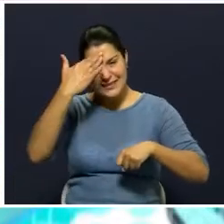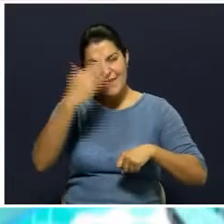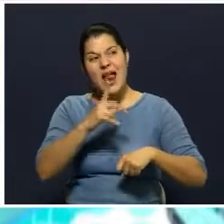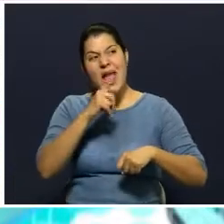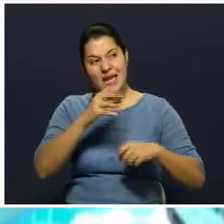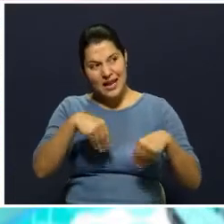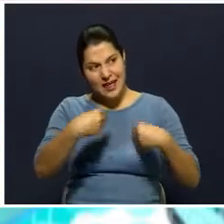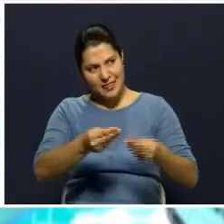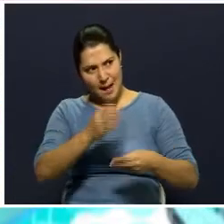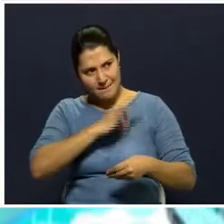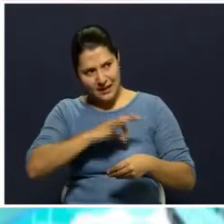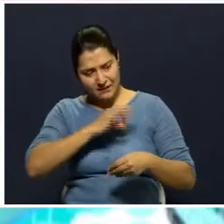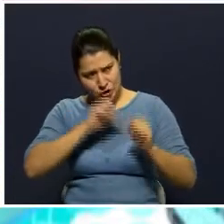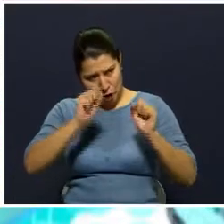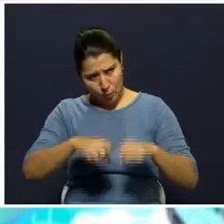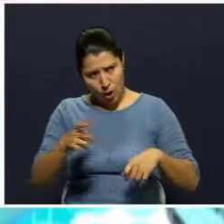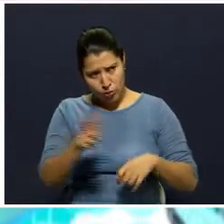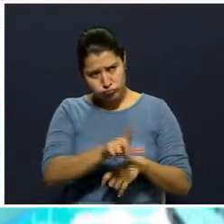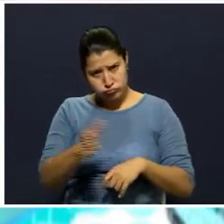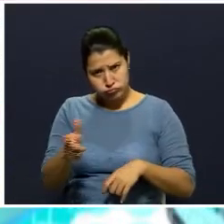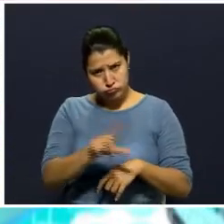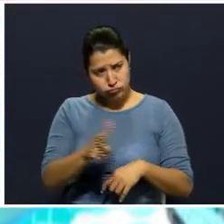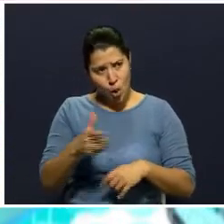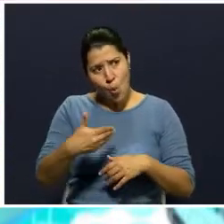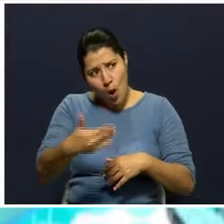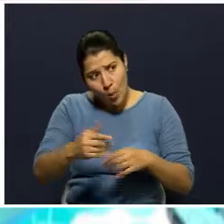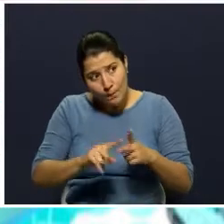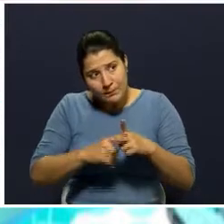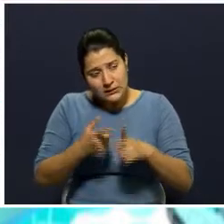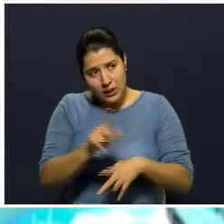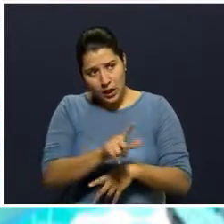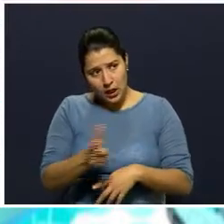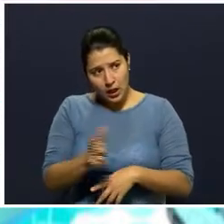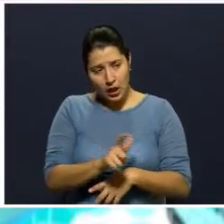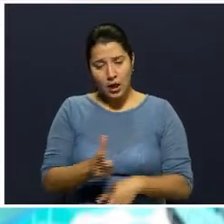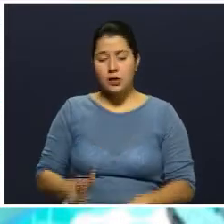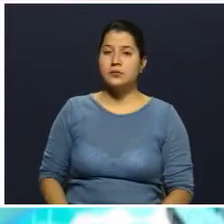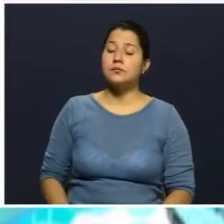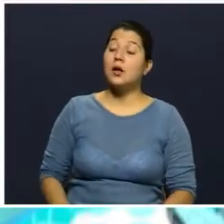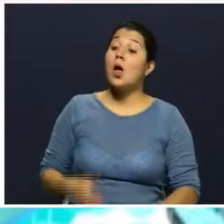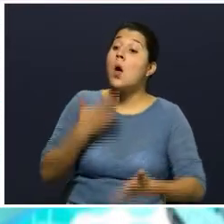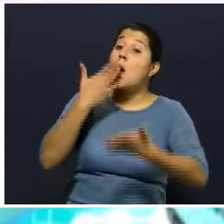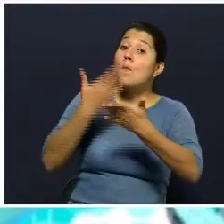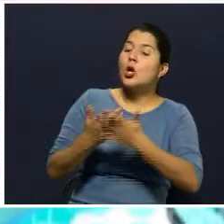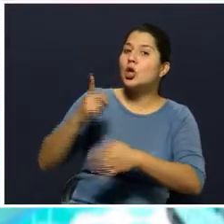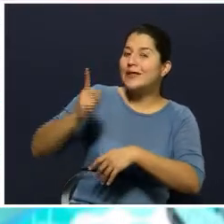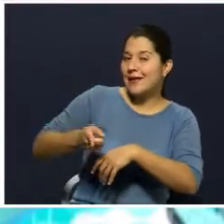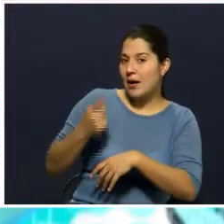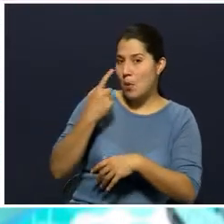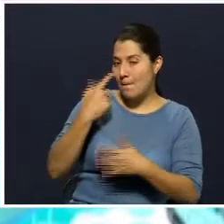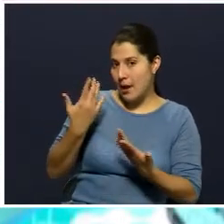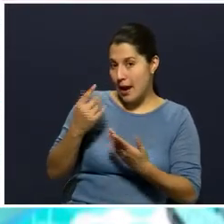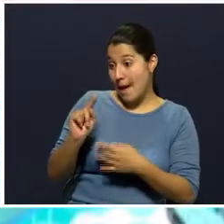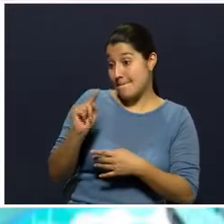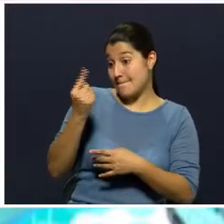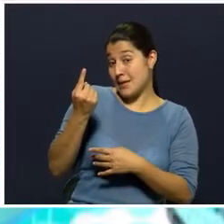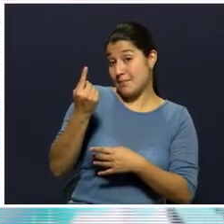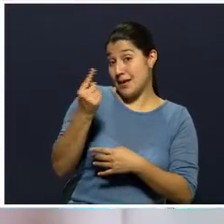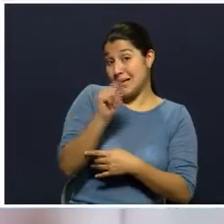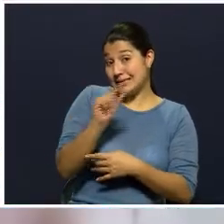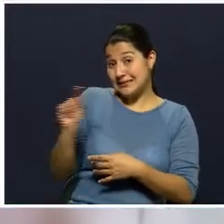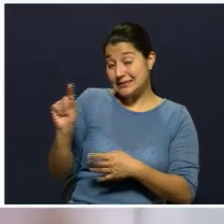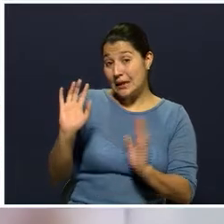¿Y cuándo podría empezar a darse en los traslados? Bueno, hay que ver que la primera semana que en pleno